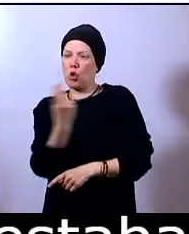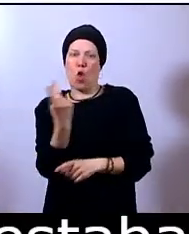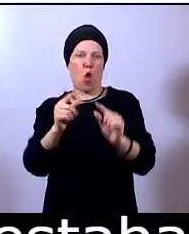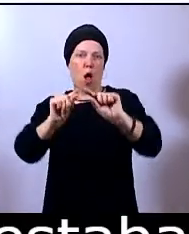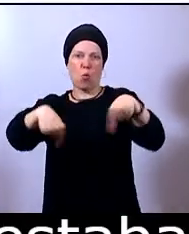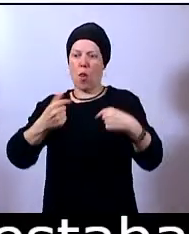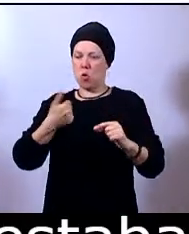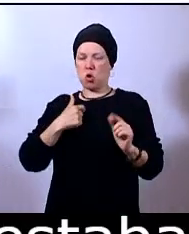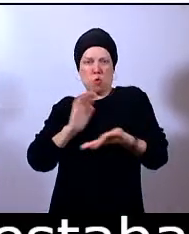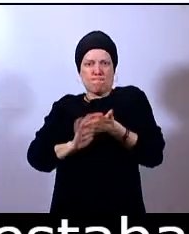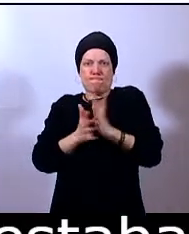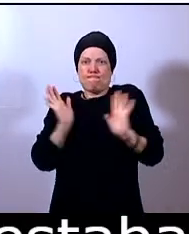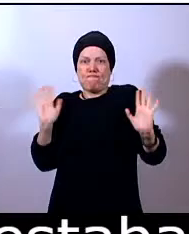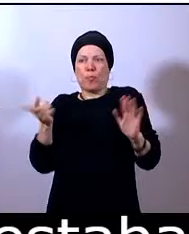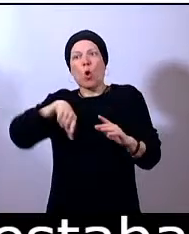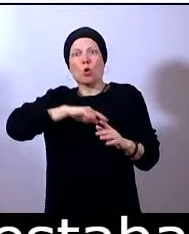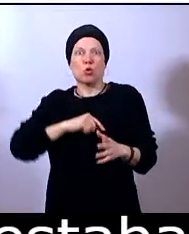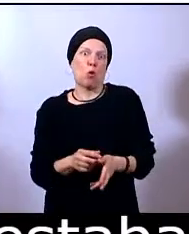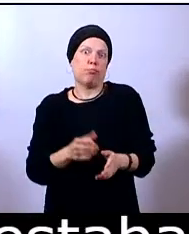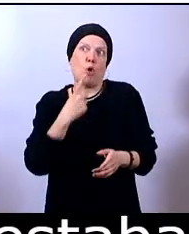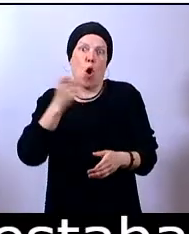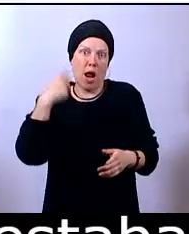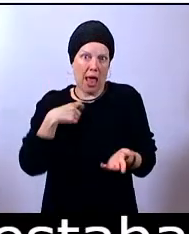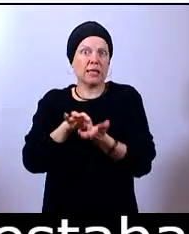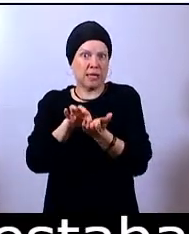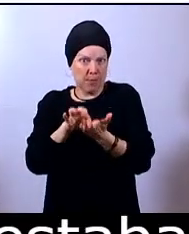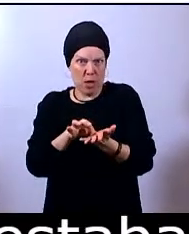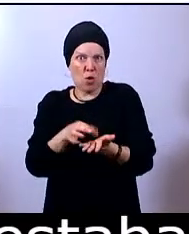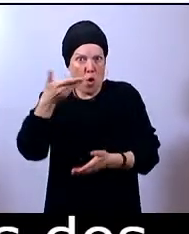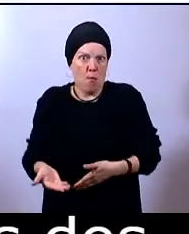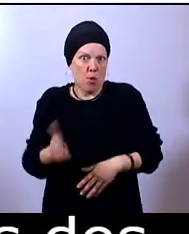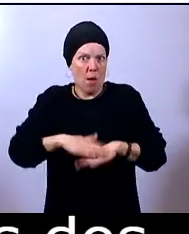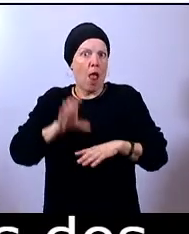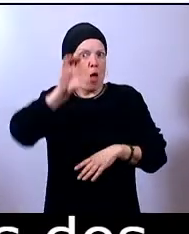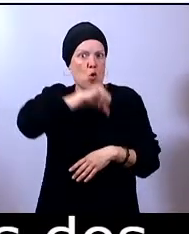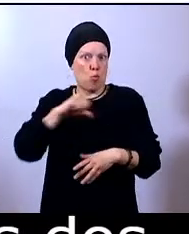hacerlo. Estamos deseando poder dar este gran servicio, importante servicio a la comunidad.